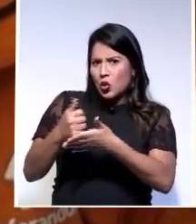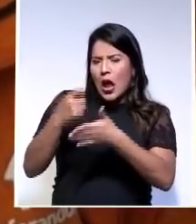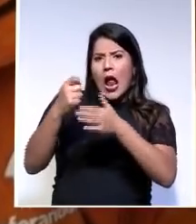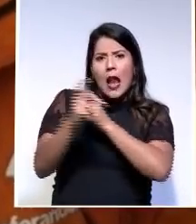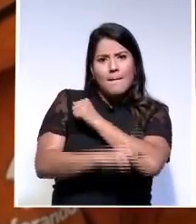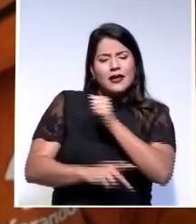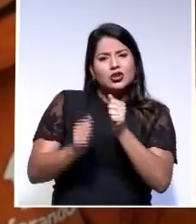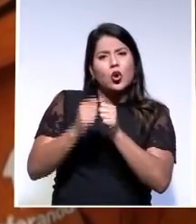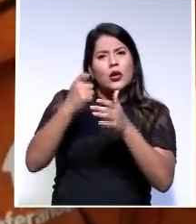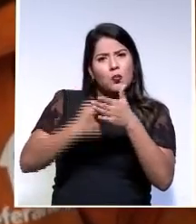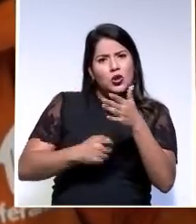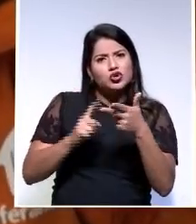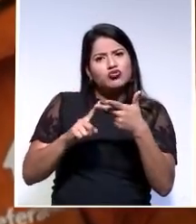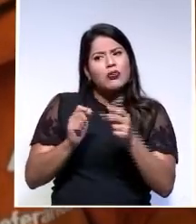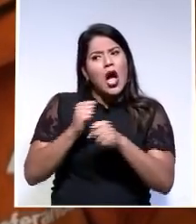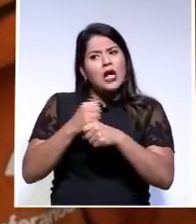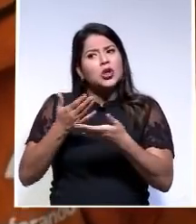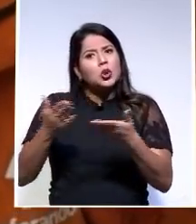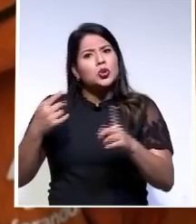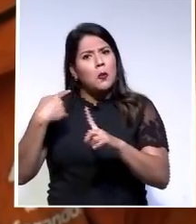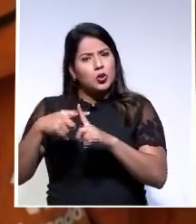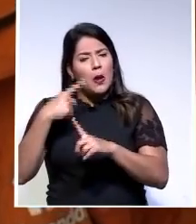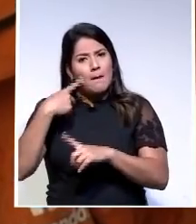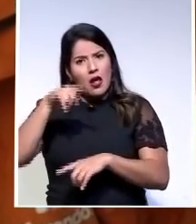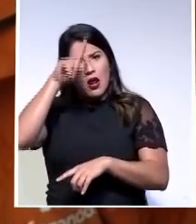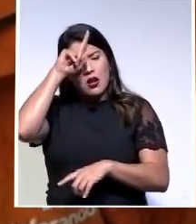y también hacen cosas positivas para su país.